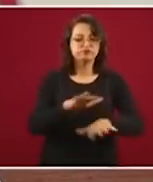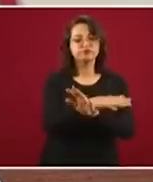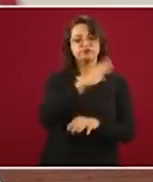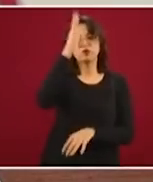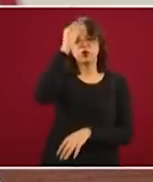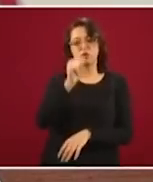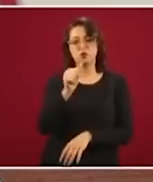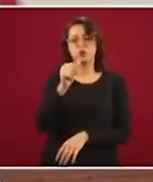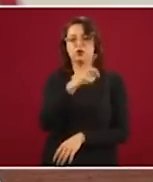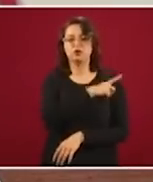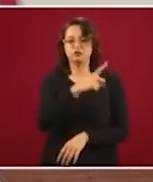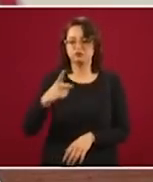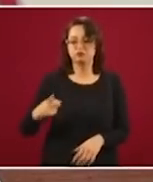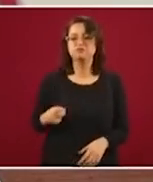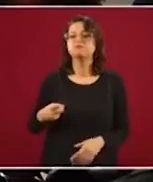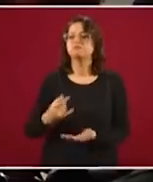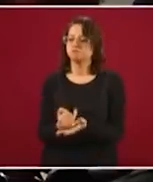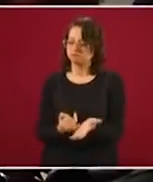se asume